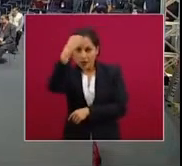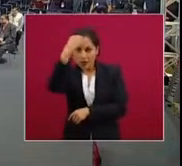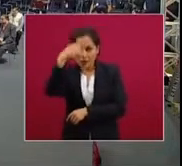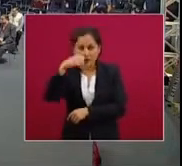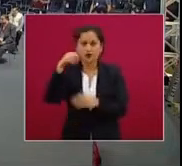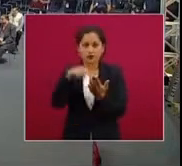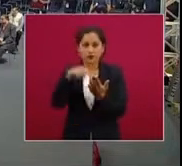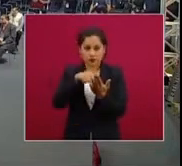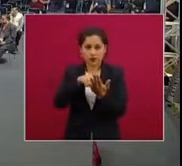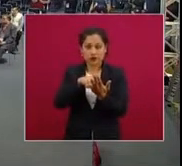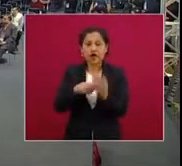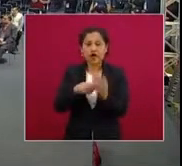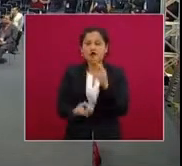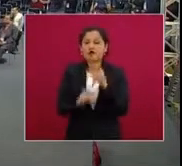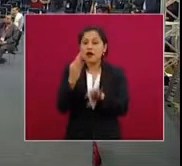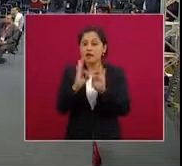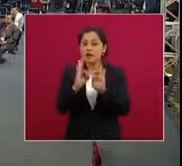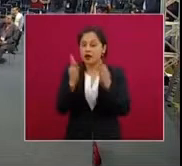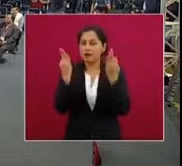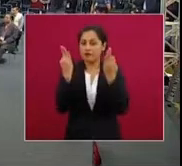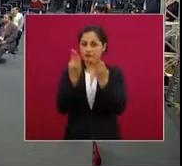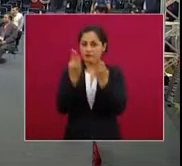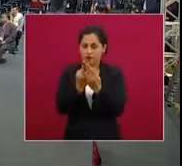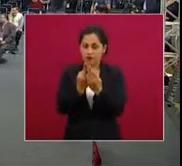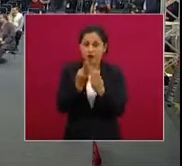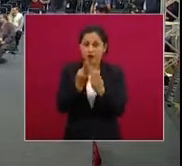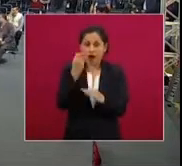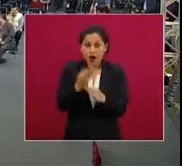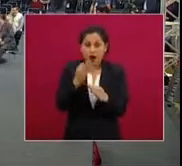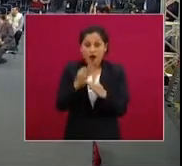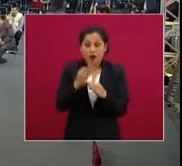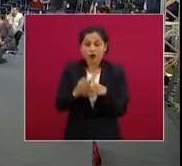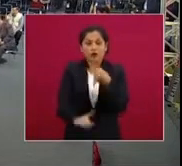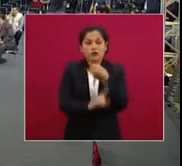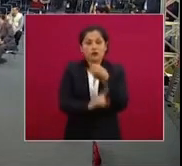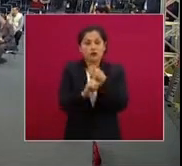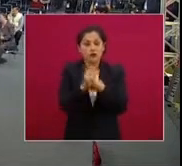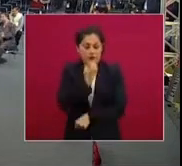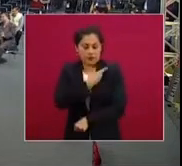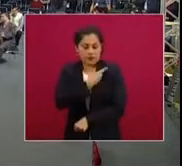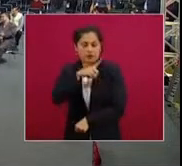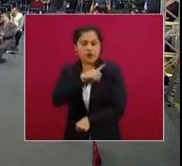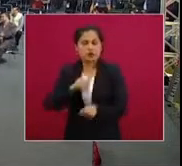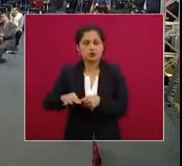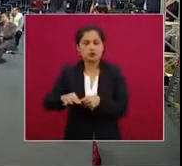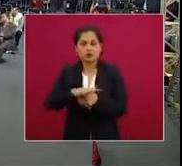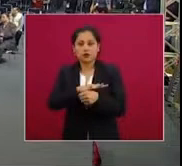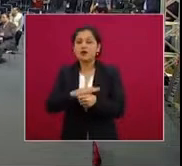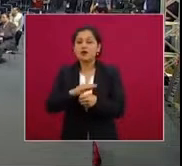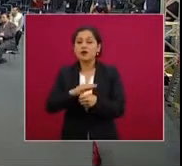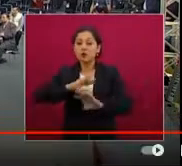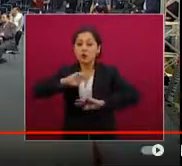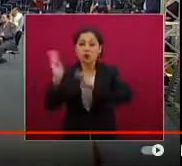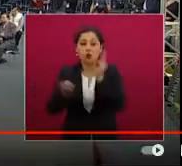entró en crisis a partir del coronavirus todo el sistema económico financiero